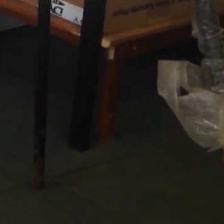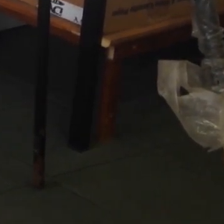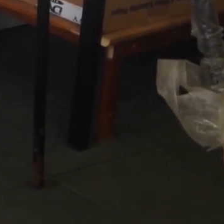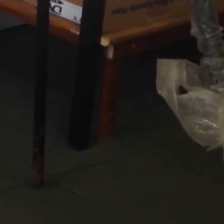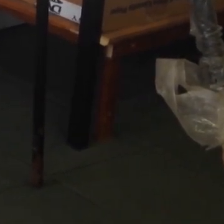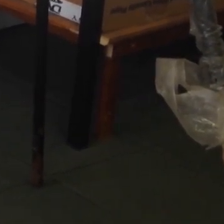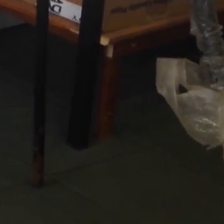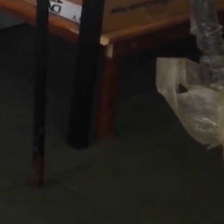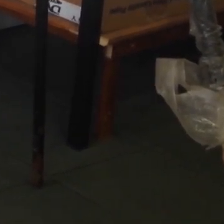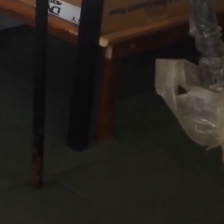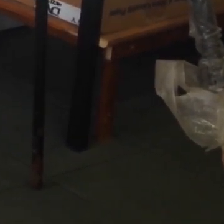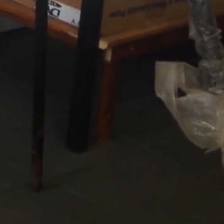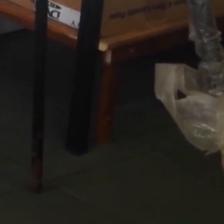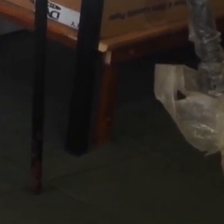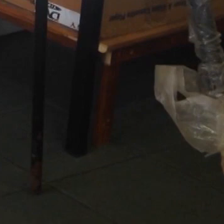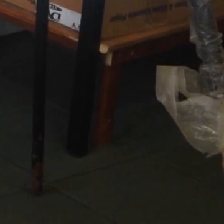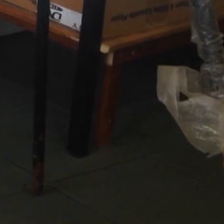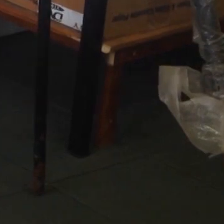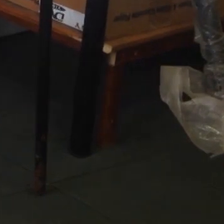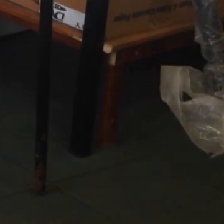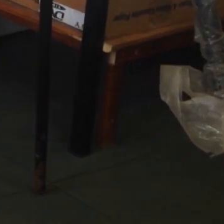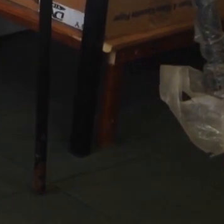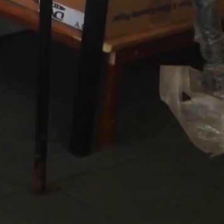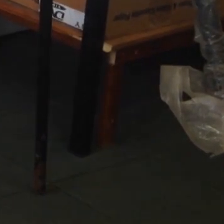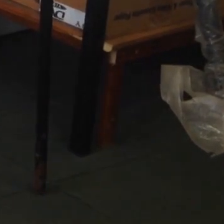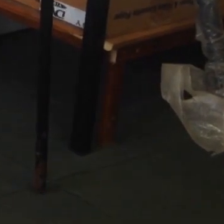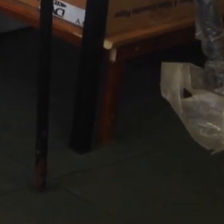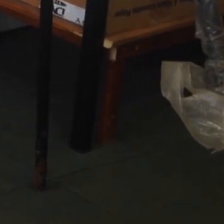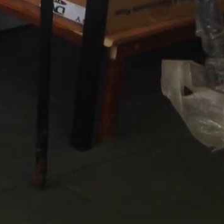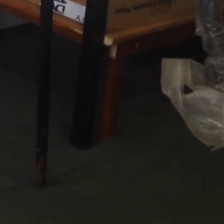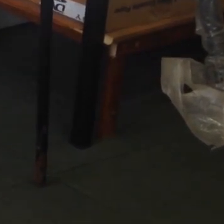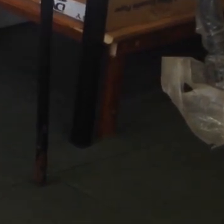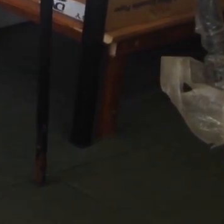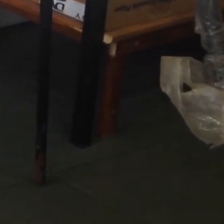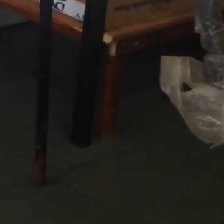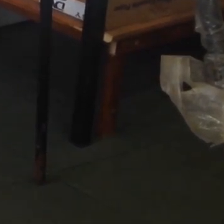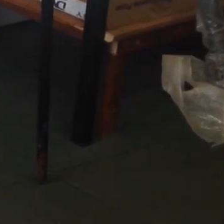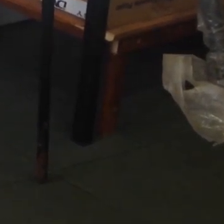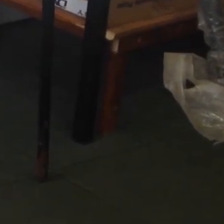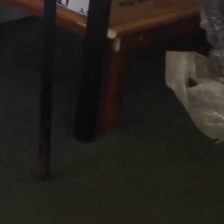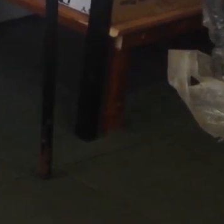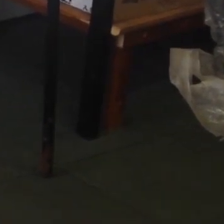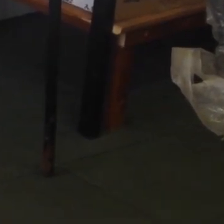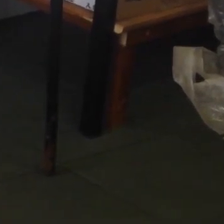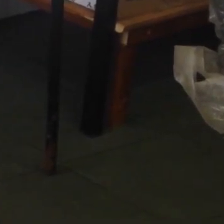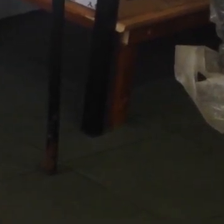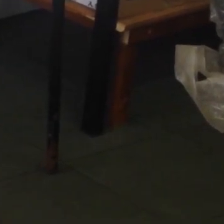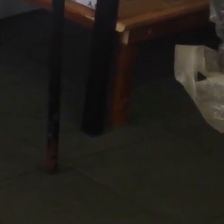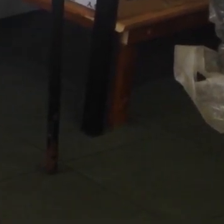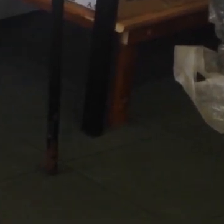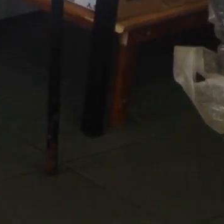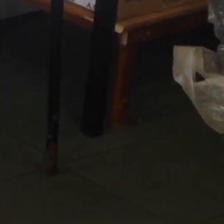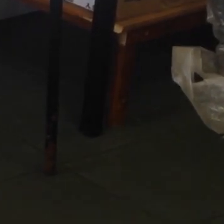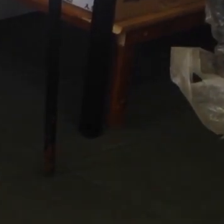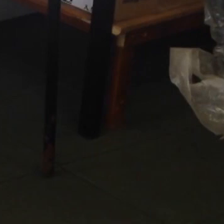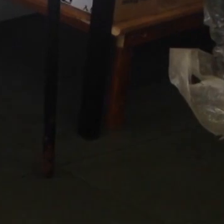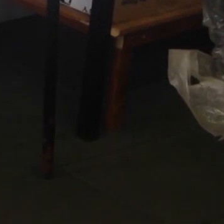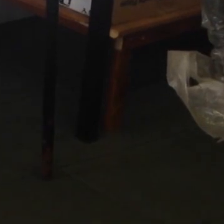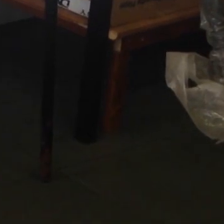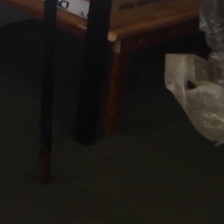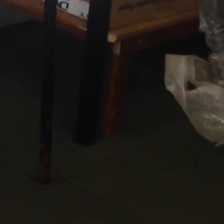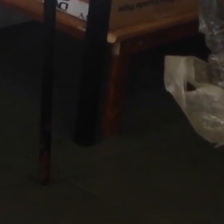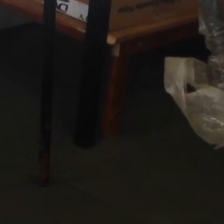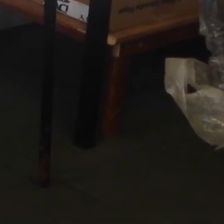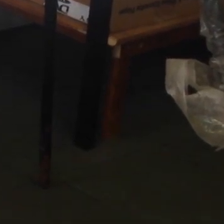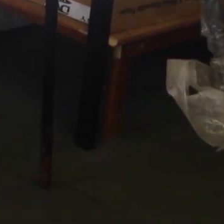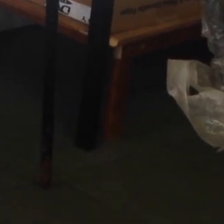hago así. Y quiero un manchoncito como aquí, aquí, aquí, aquí. Bueno, aquí como lo dibujé.